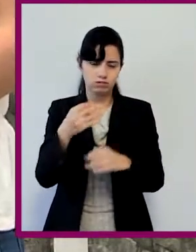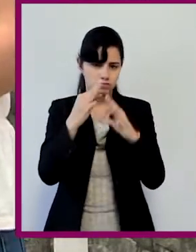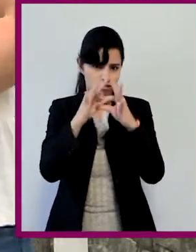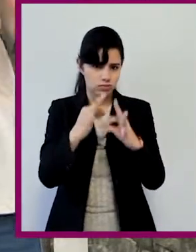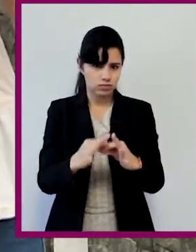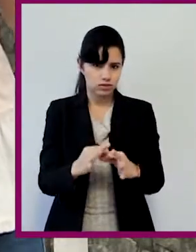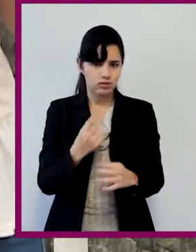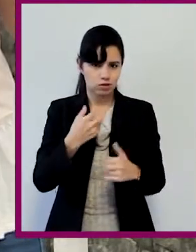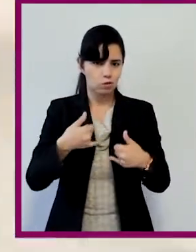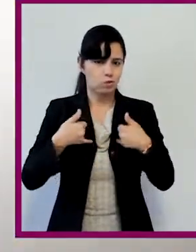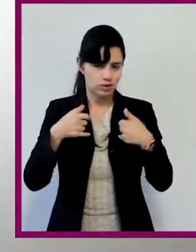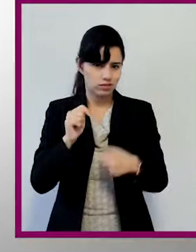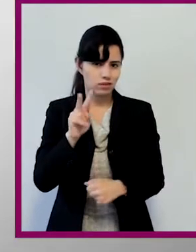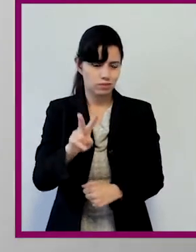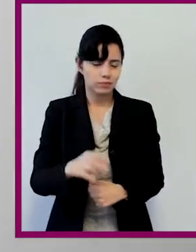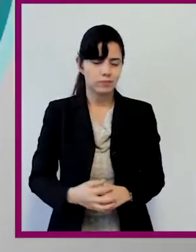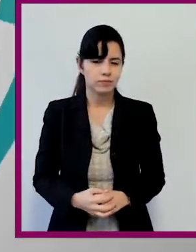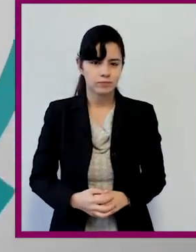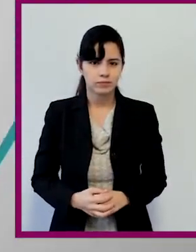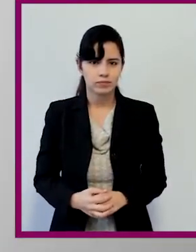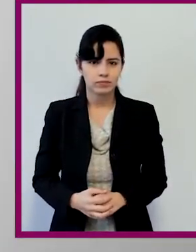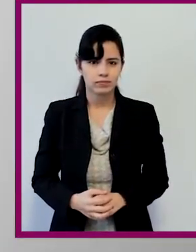TV. ¡Comenzamos!